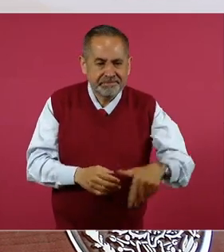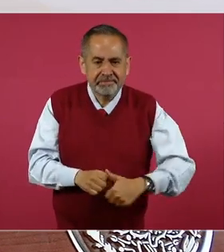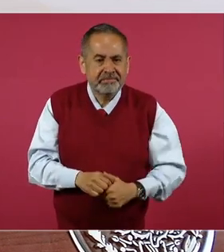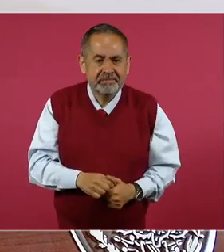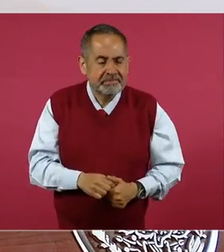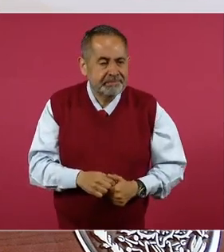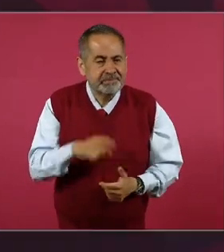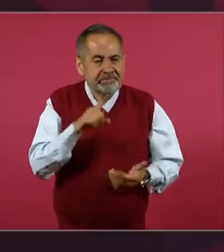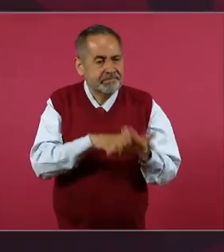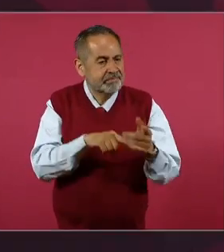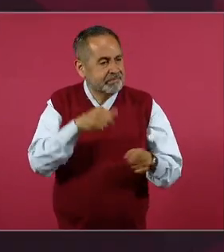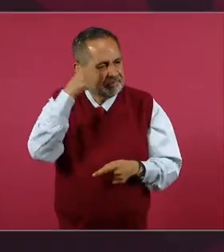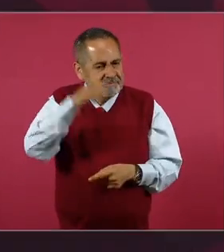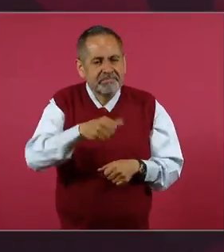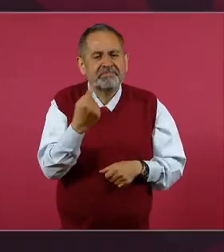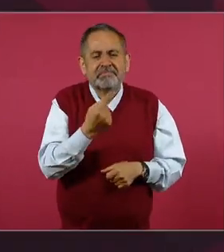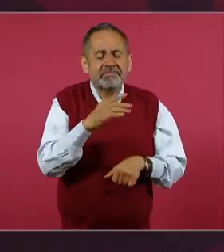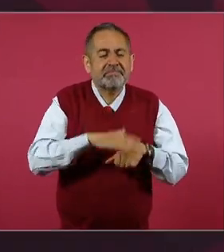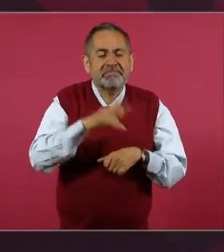cometiendo